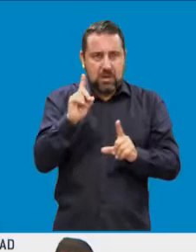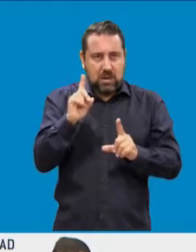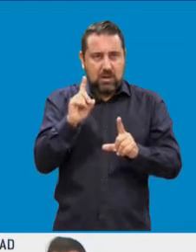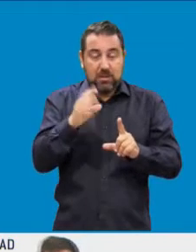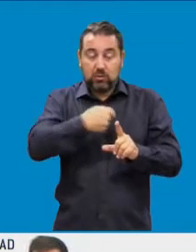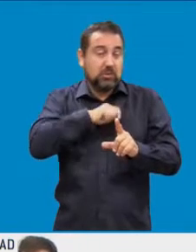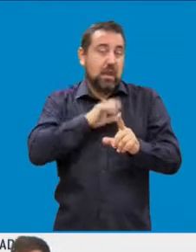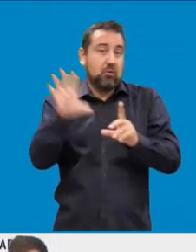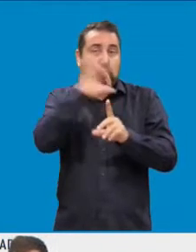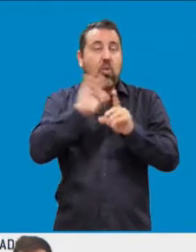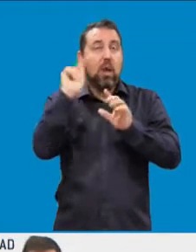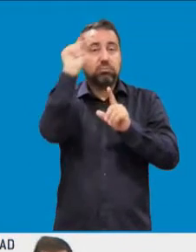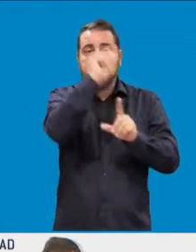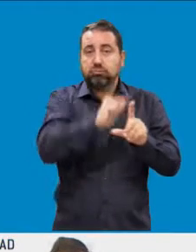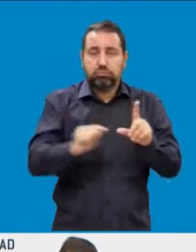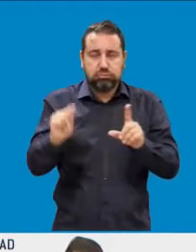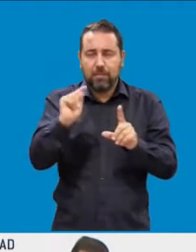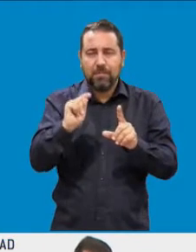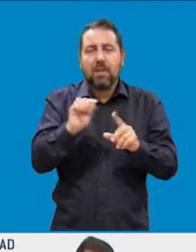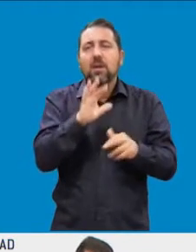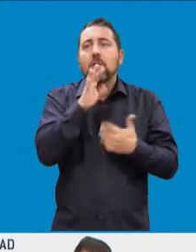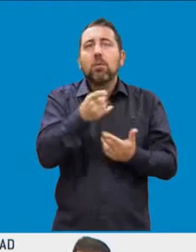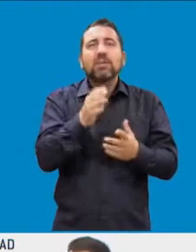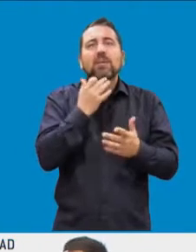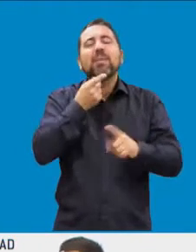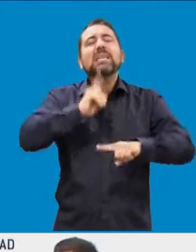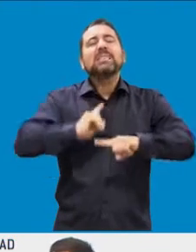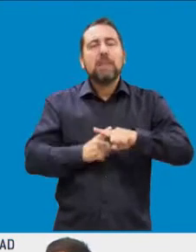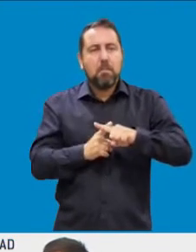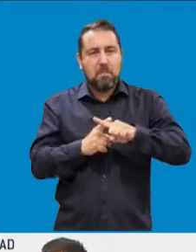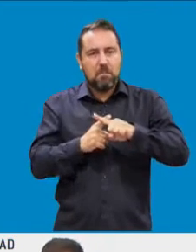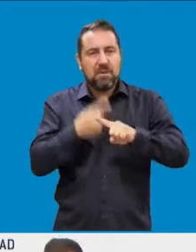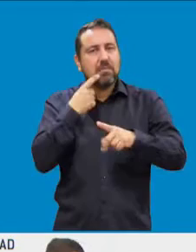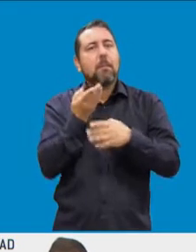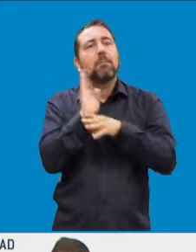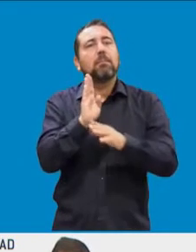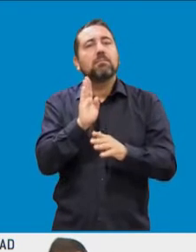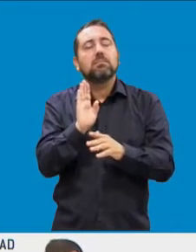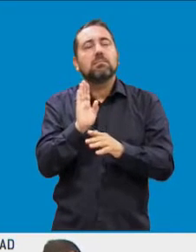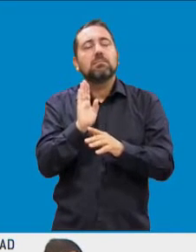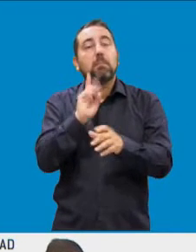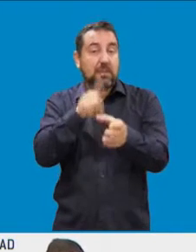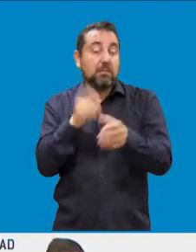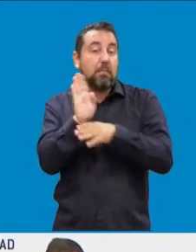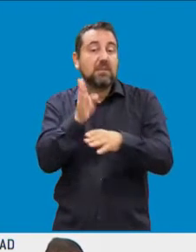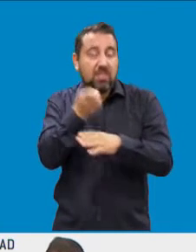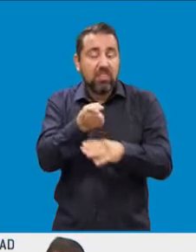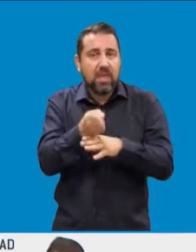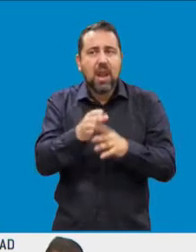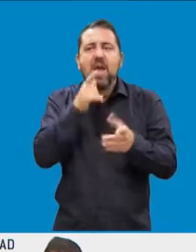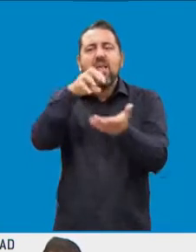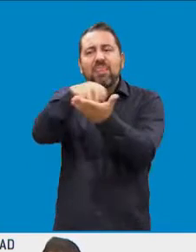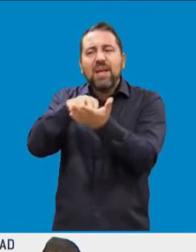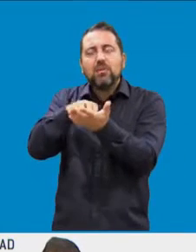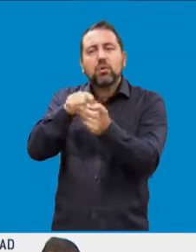España, y está implantada en toda España. Por su carácter semipresencial, consta